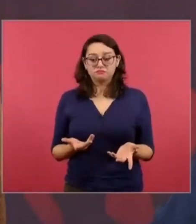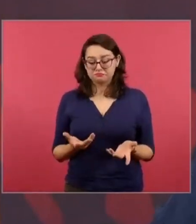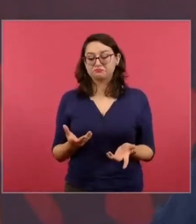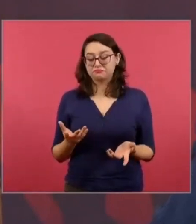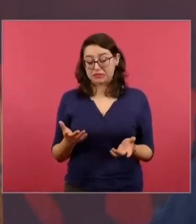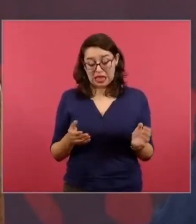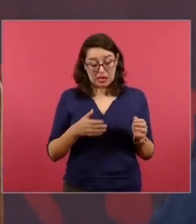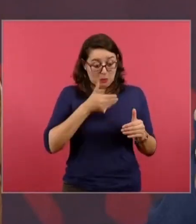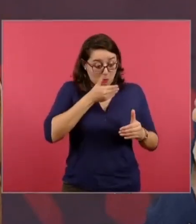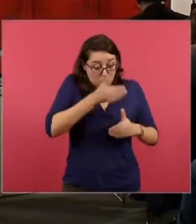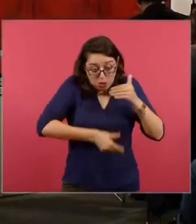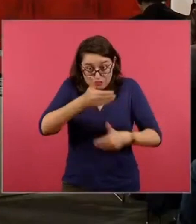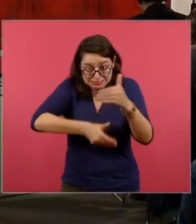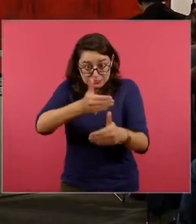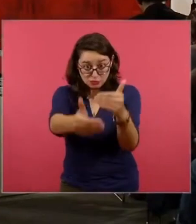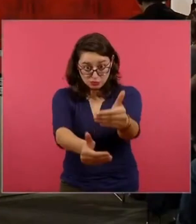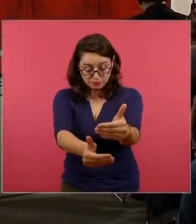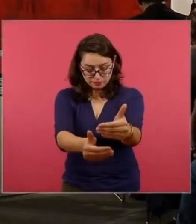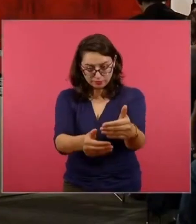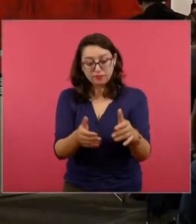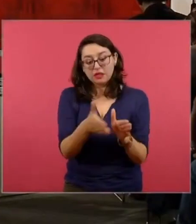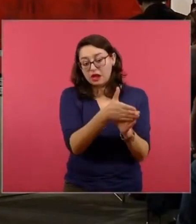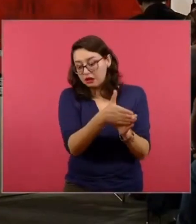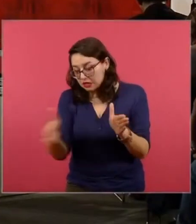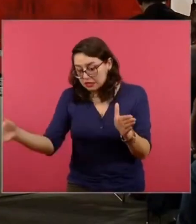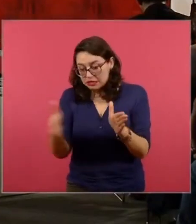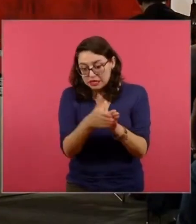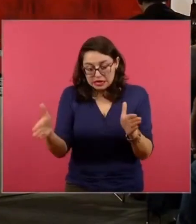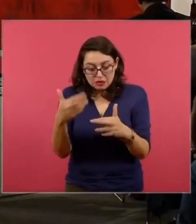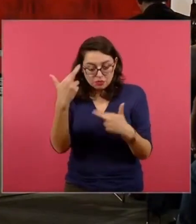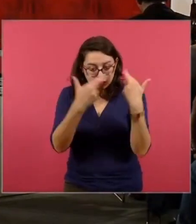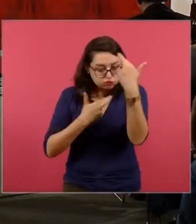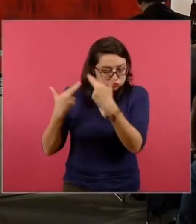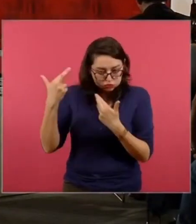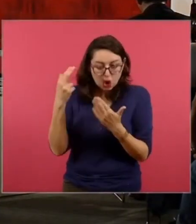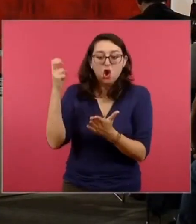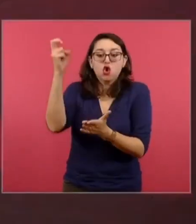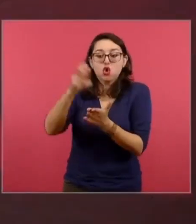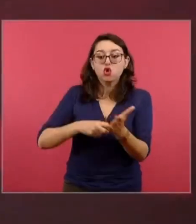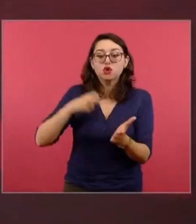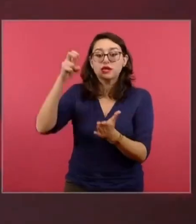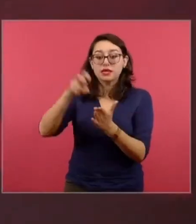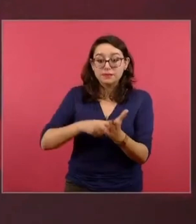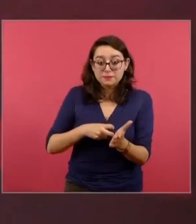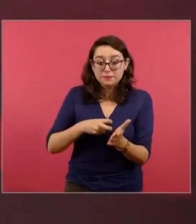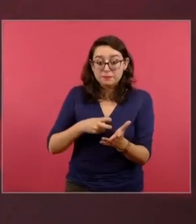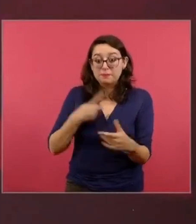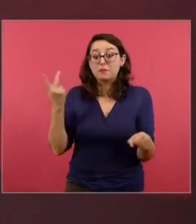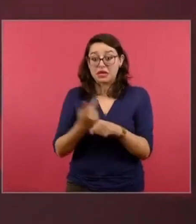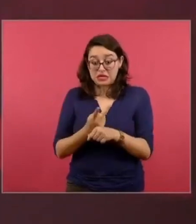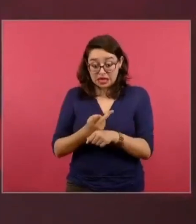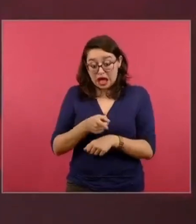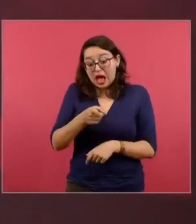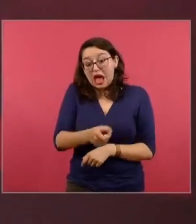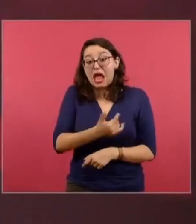los materiales. Y yo no les diría errores, yo les diría áreas de oportunidad,